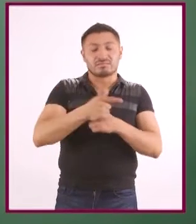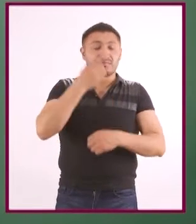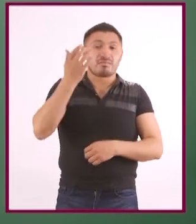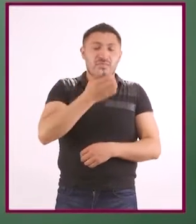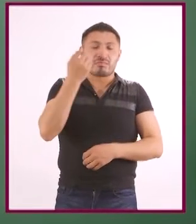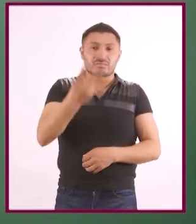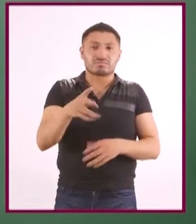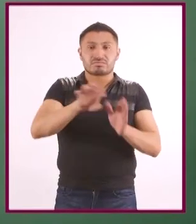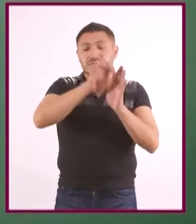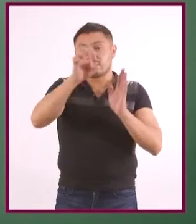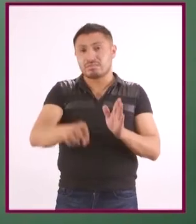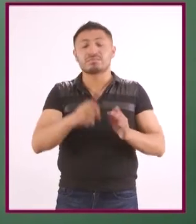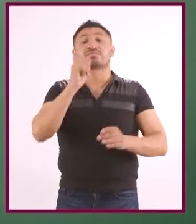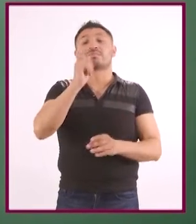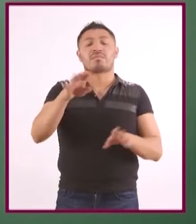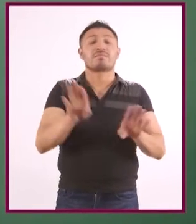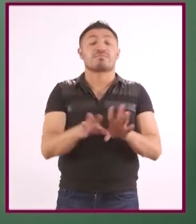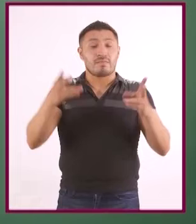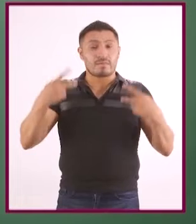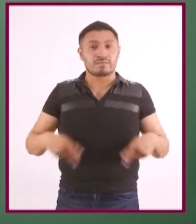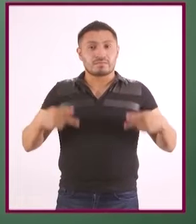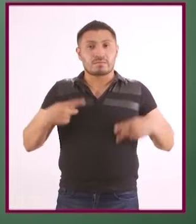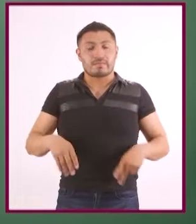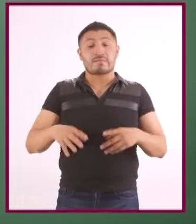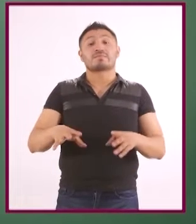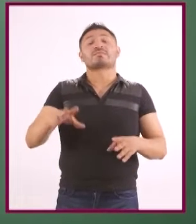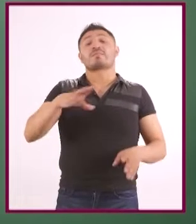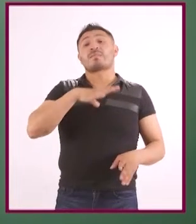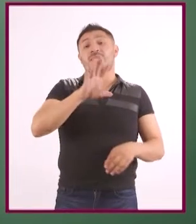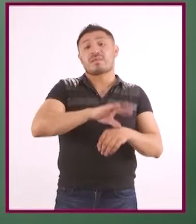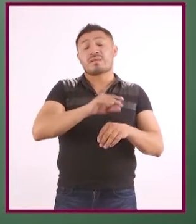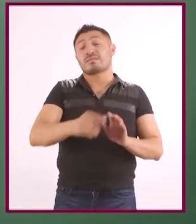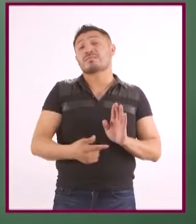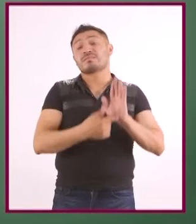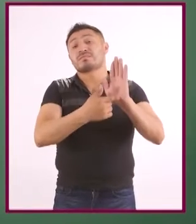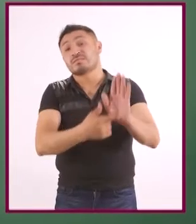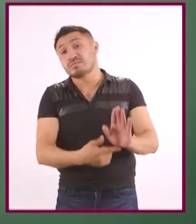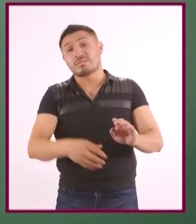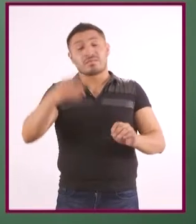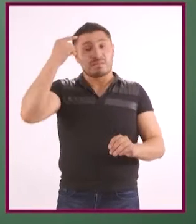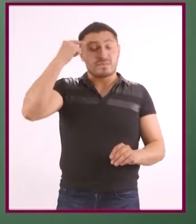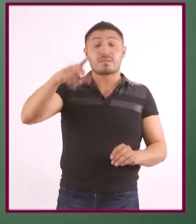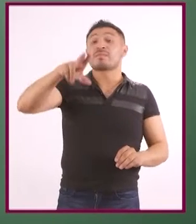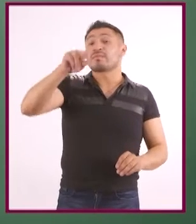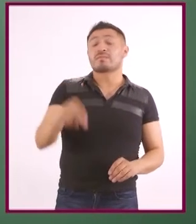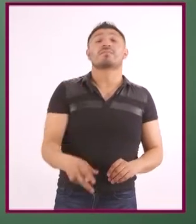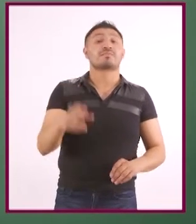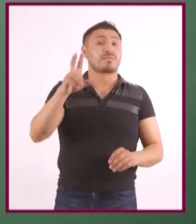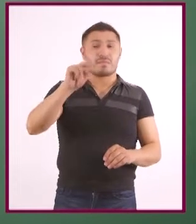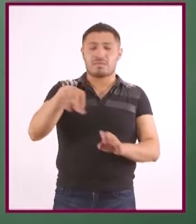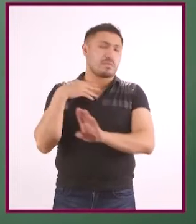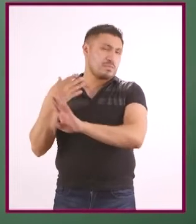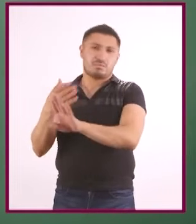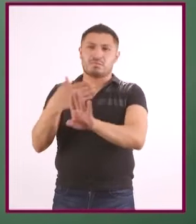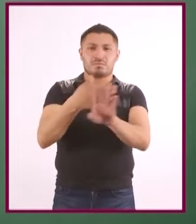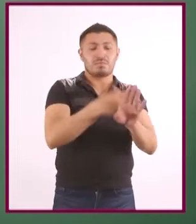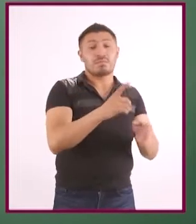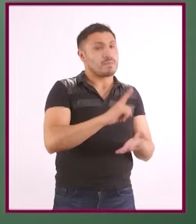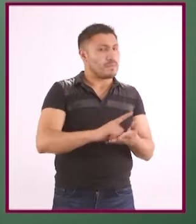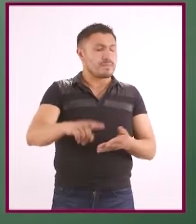común estos dos ejemplos es que las personas que se amparan en la objeción de conciencia no están afectando derechos de